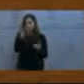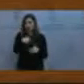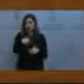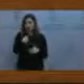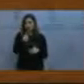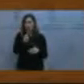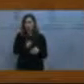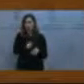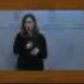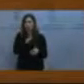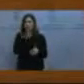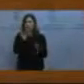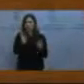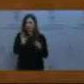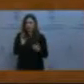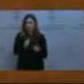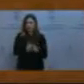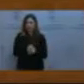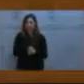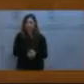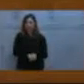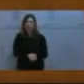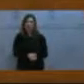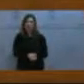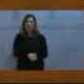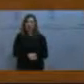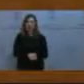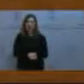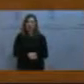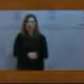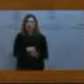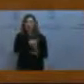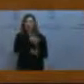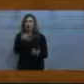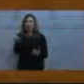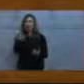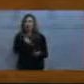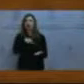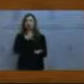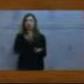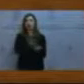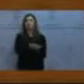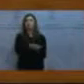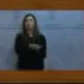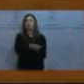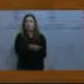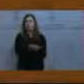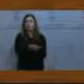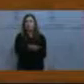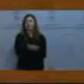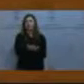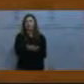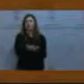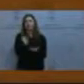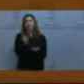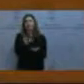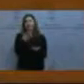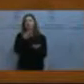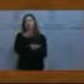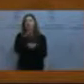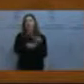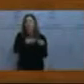que sea correcto que nosotros vayamos a instar ninguna acción judicial y vayamos a ningún jugado, porque esto tampoco creo que